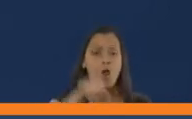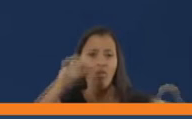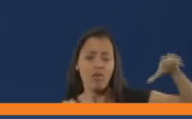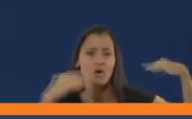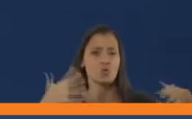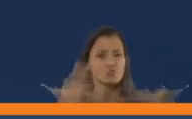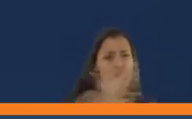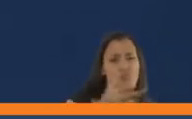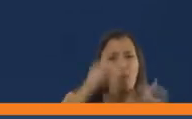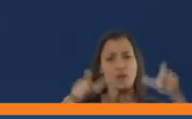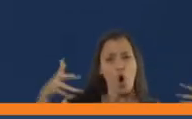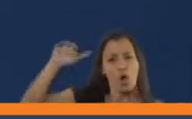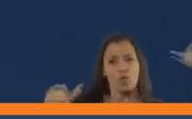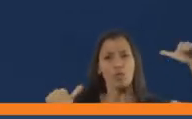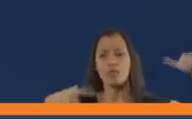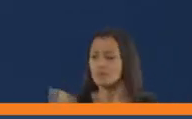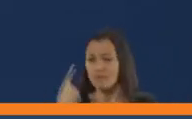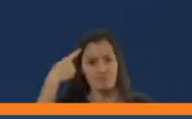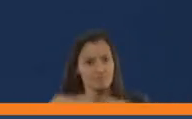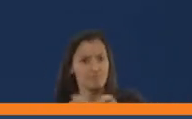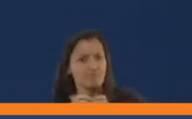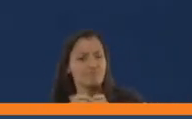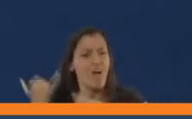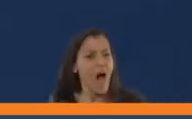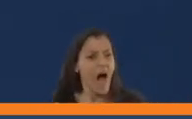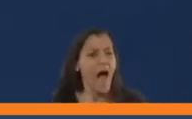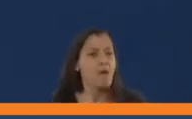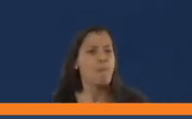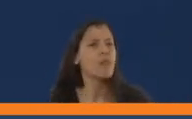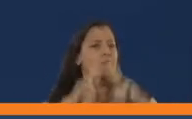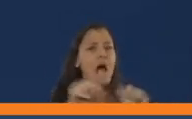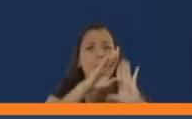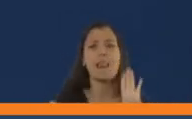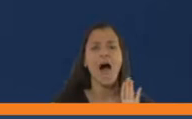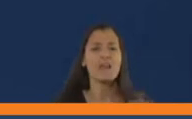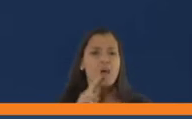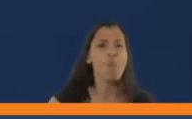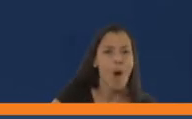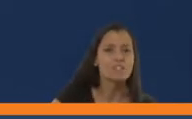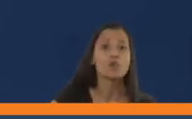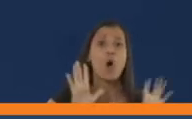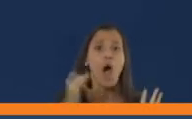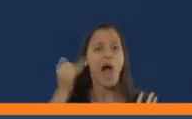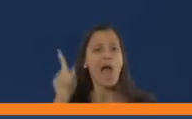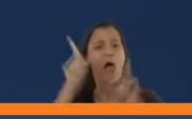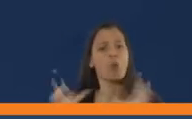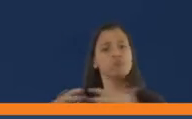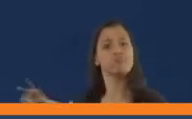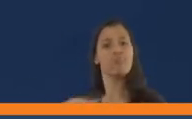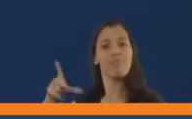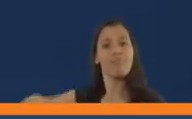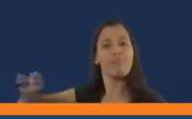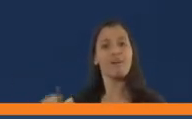debemos plantear la necesidad de políticas impositivas progresivas aún cuando las élites domésticas nos